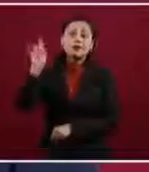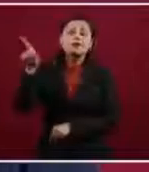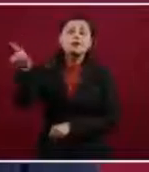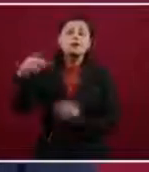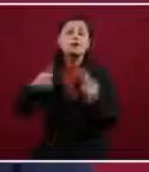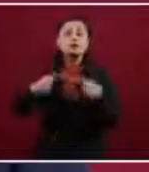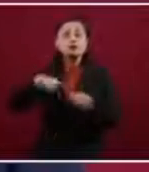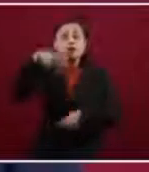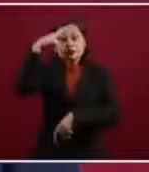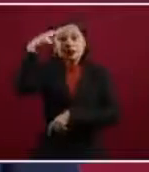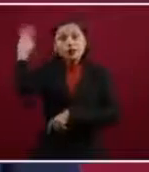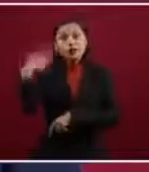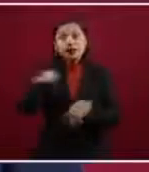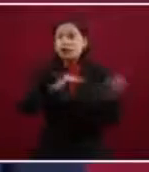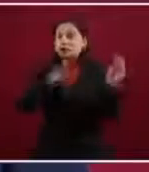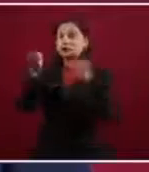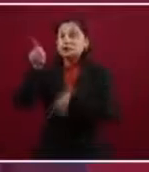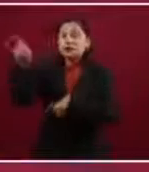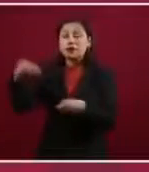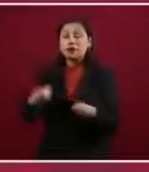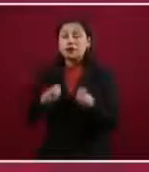que